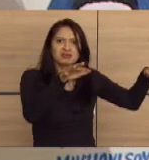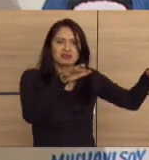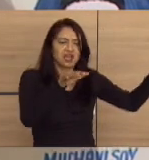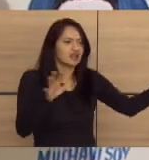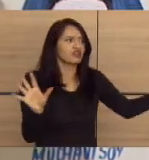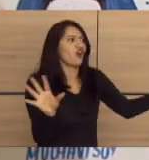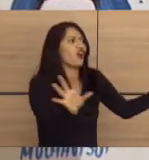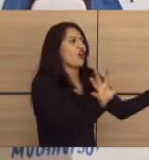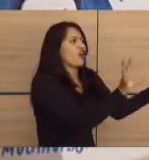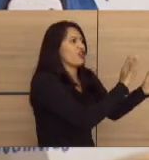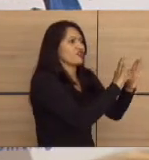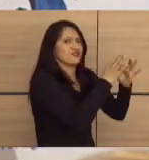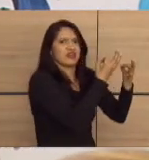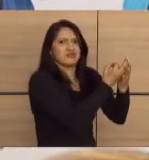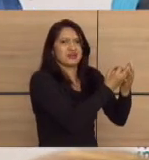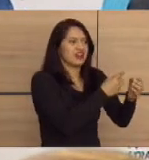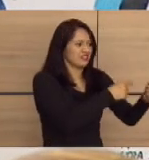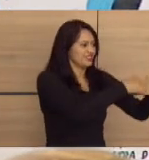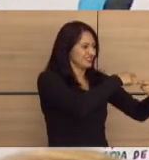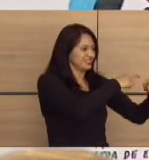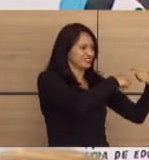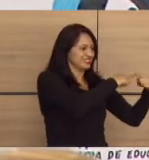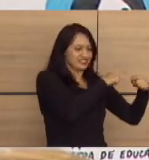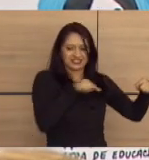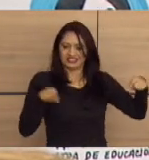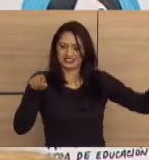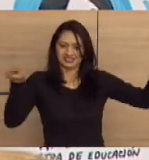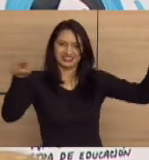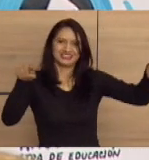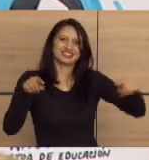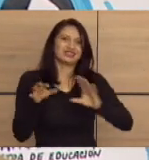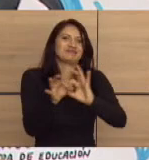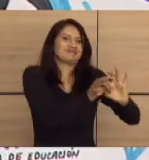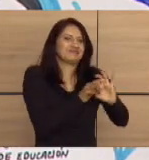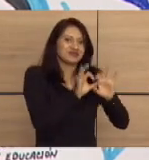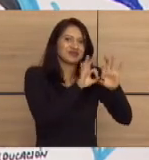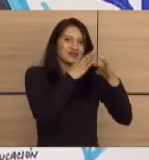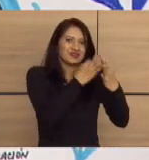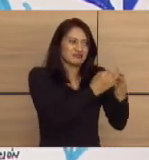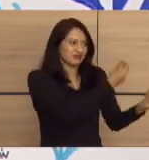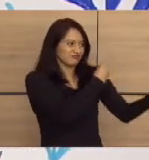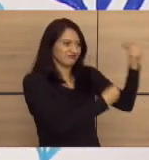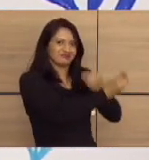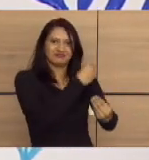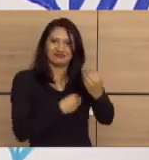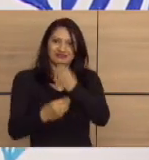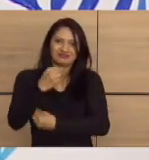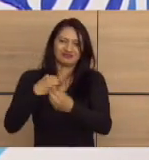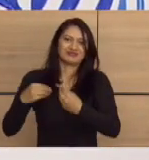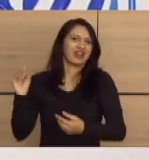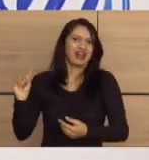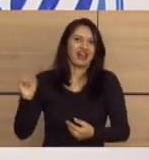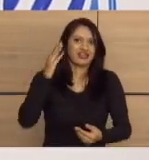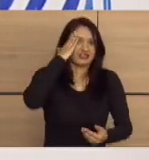siendo familia. Si yo soy mayor, yo soy tío, y si hay algún menor a mí, es de edad, menor de años, digamos que es